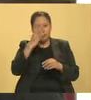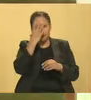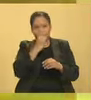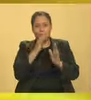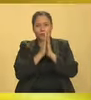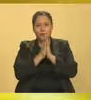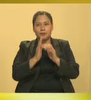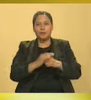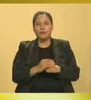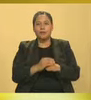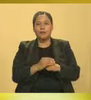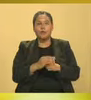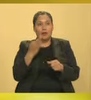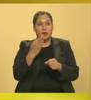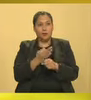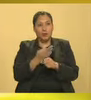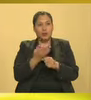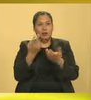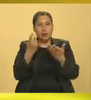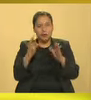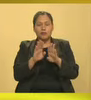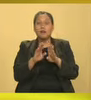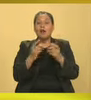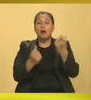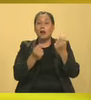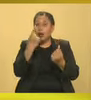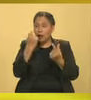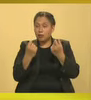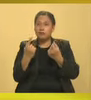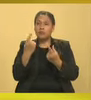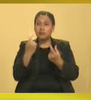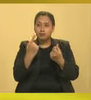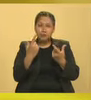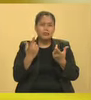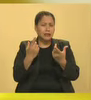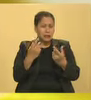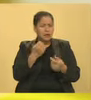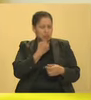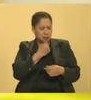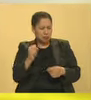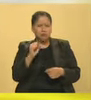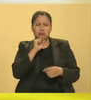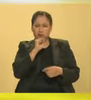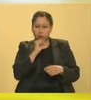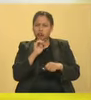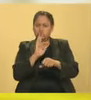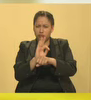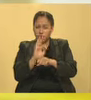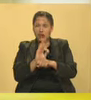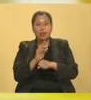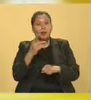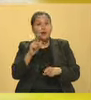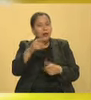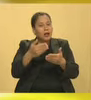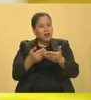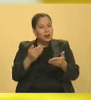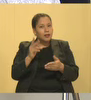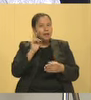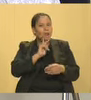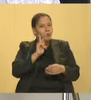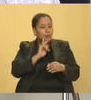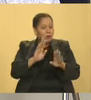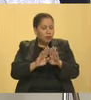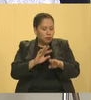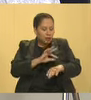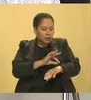¿verdad? Estos métodos son algunos muy eficaces, pero siempre hay que hacer una prueba en la área